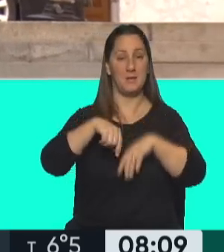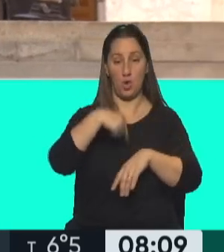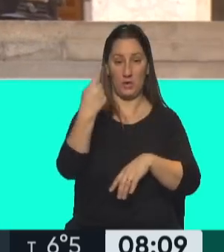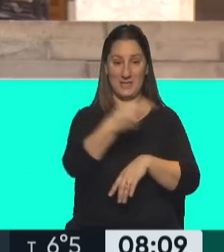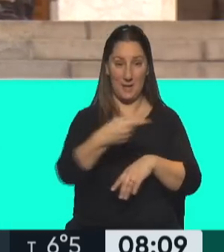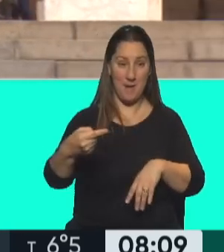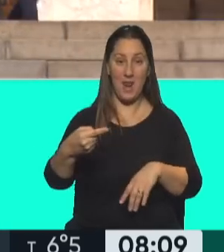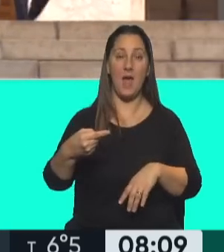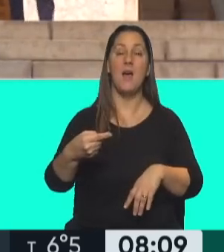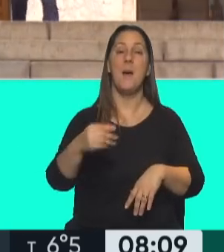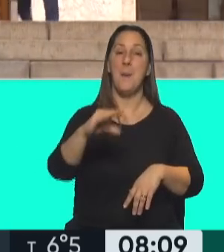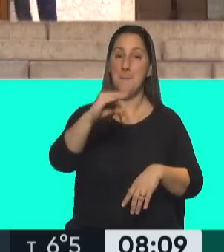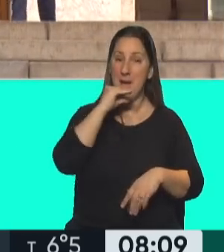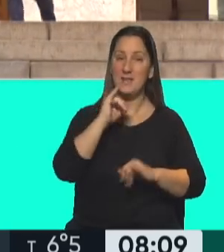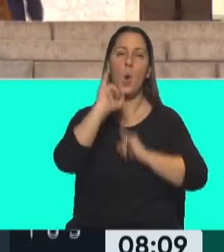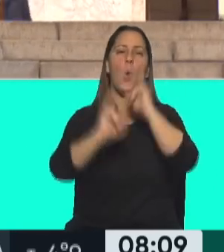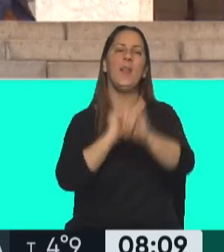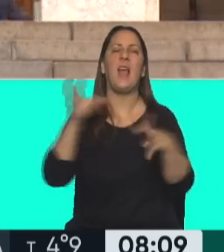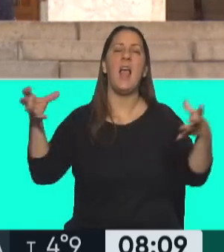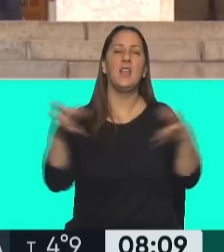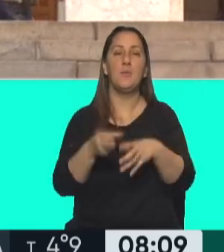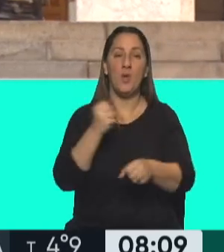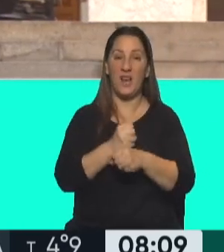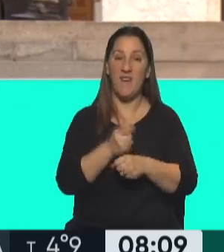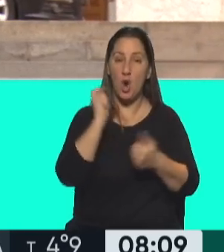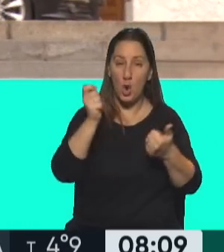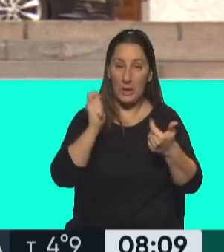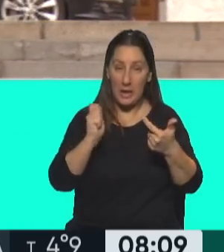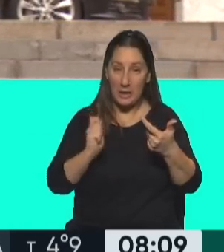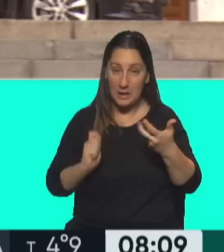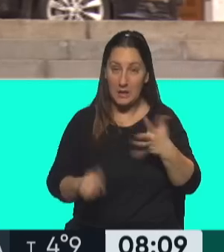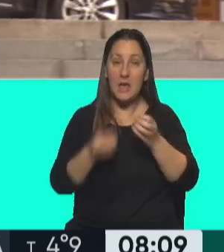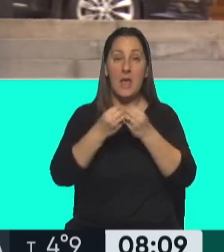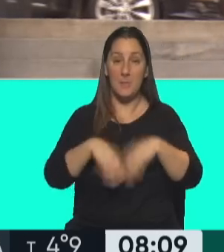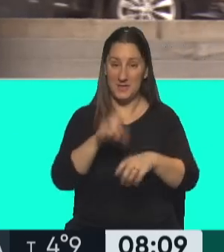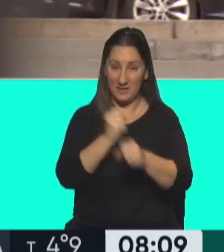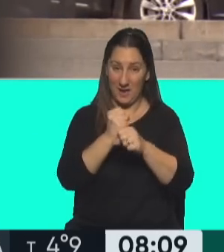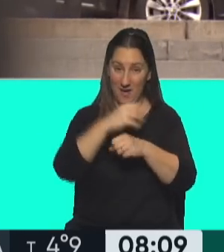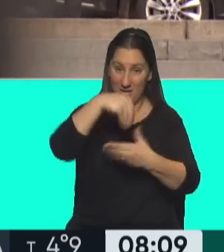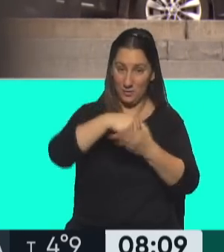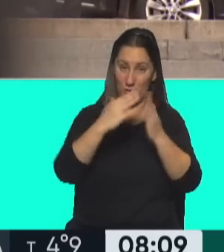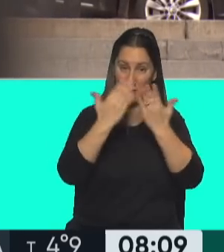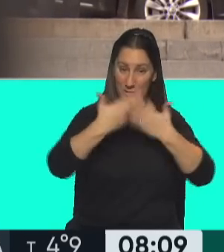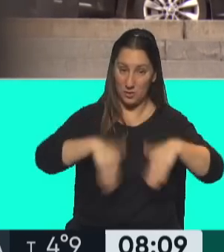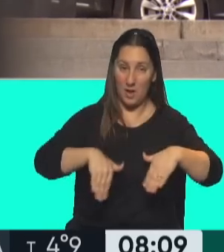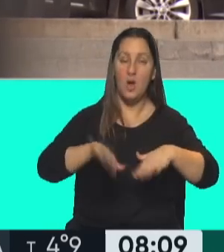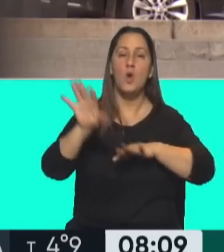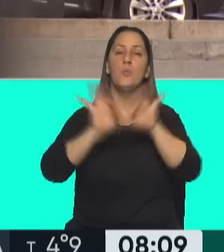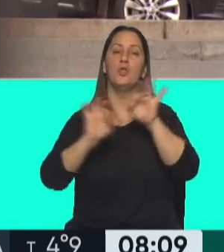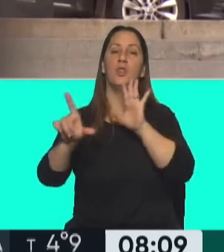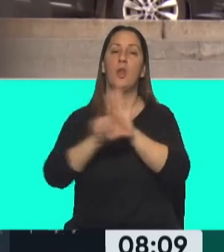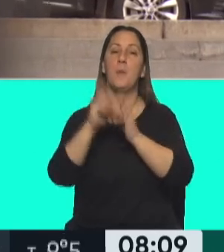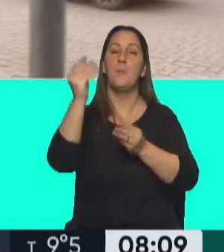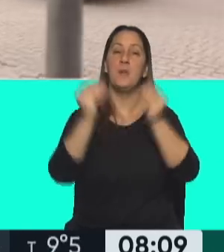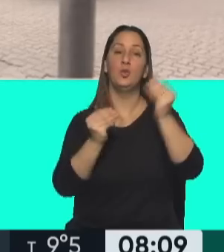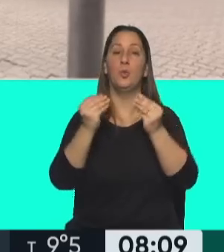Massa dé a conocer su equipo de trabajo y comience ya a trabajar en Casa de Gobierno, es el tema del proyecto de ley de presupuesto